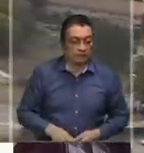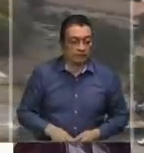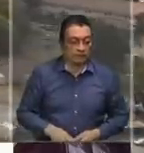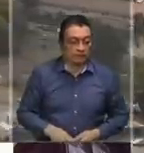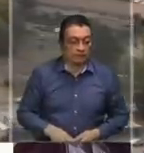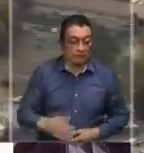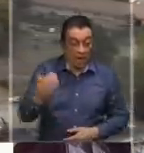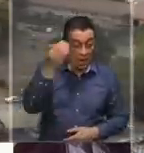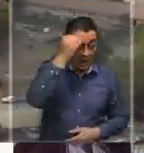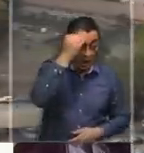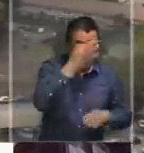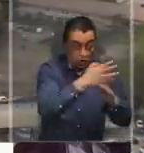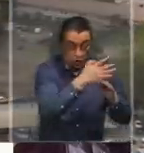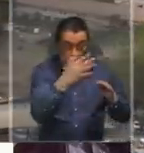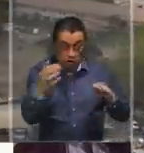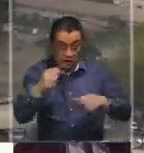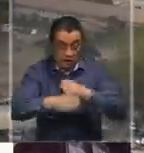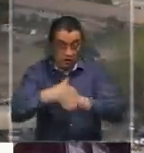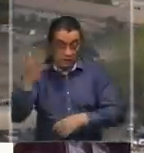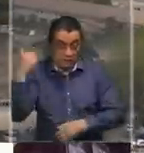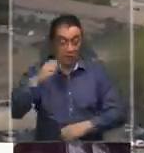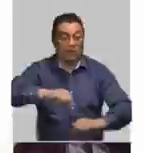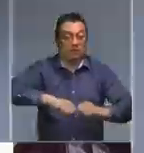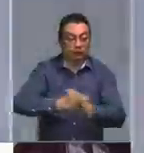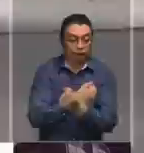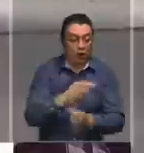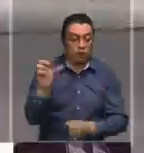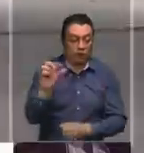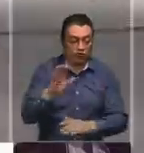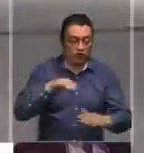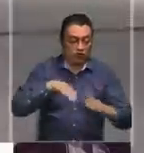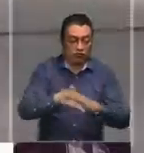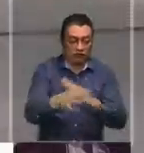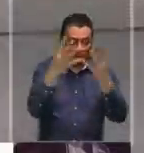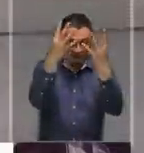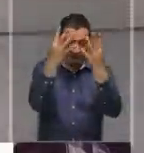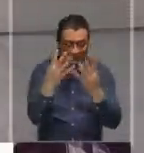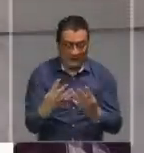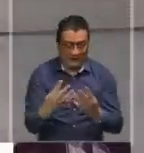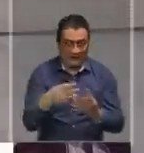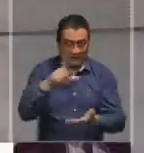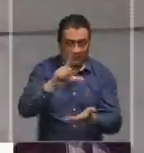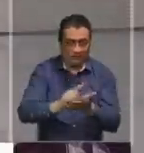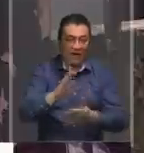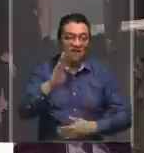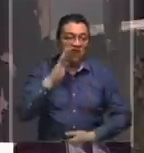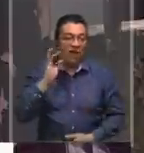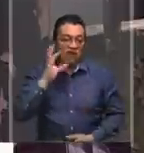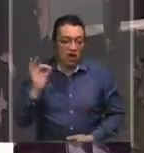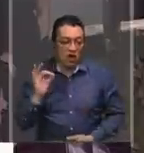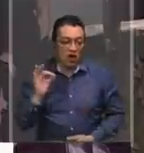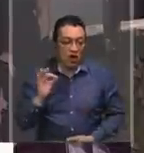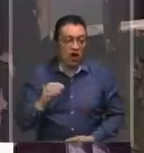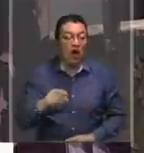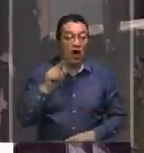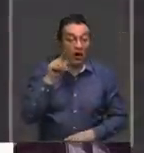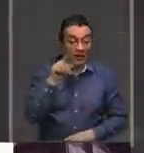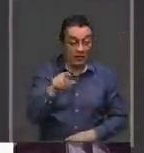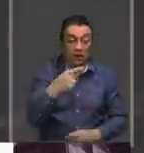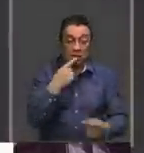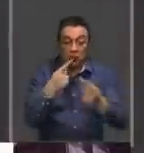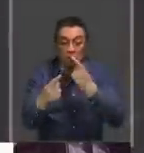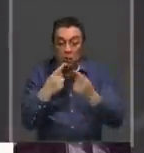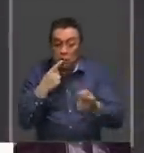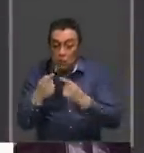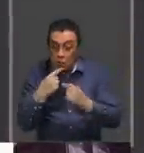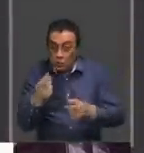desde agosto del año pasado que Héctor Yaitul está en prisión preventiva en la cárcel concesionada del Biobío. Según fuentes consultadas por